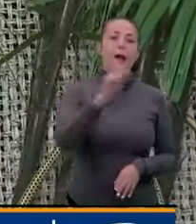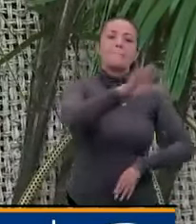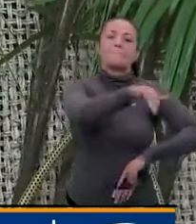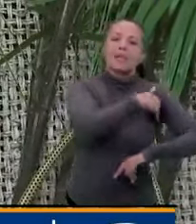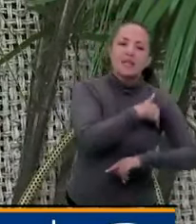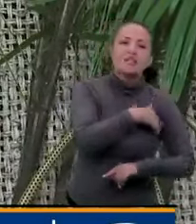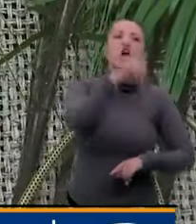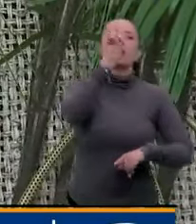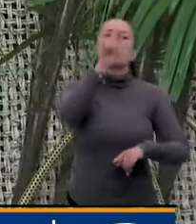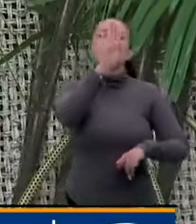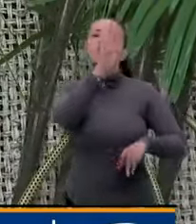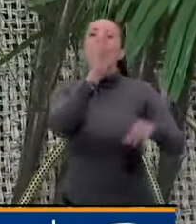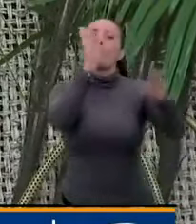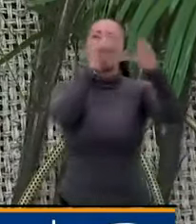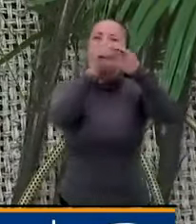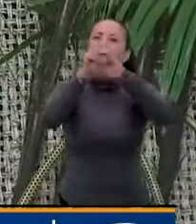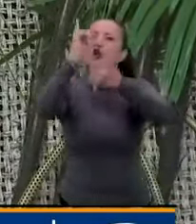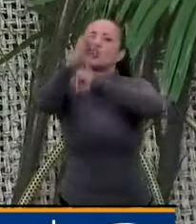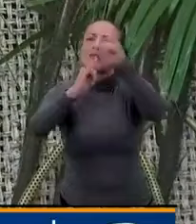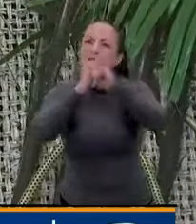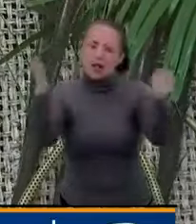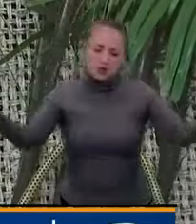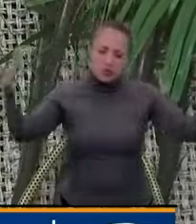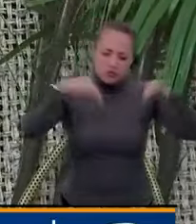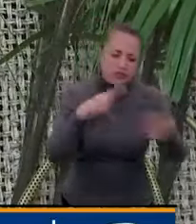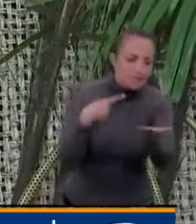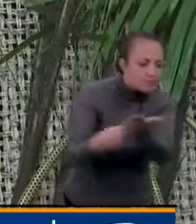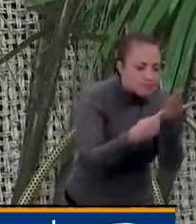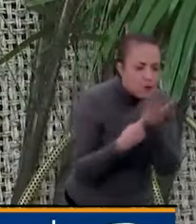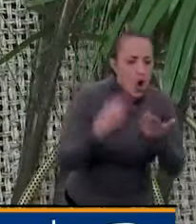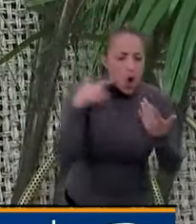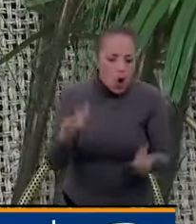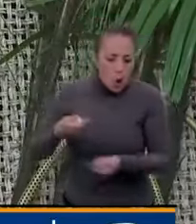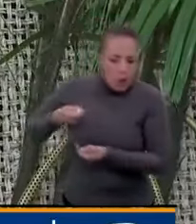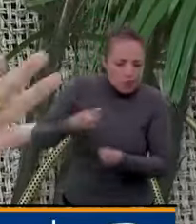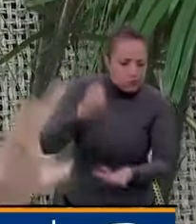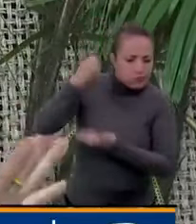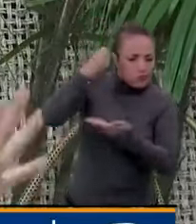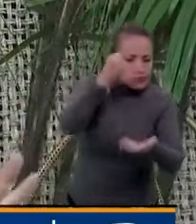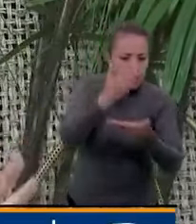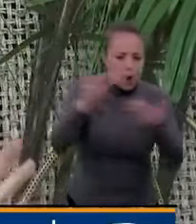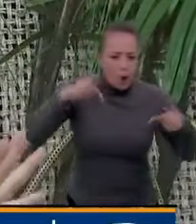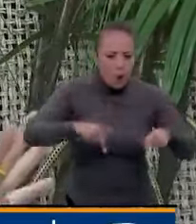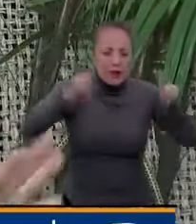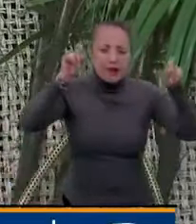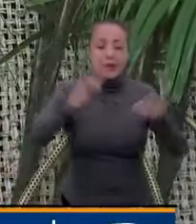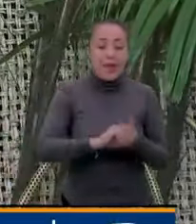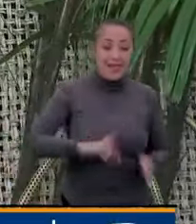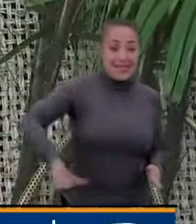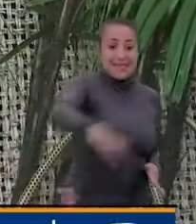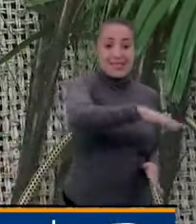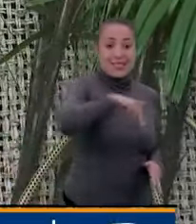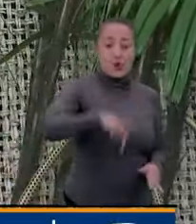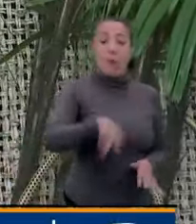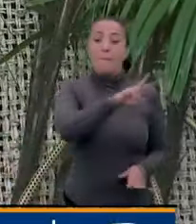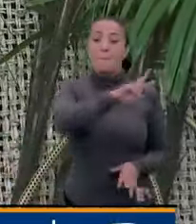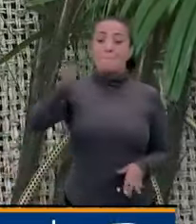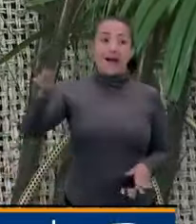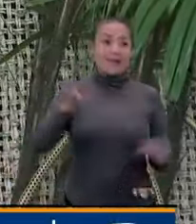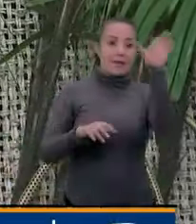banca internacional, para discutir puntualmente el tema de financiación. Este centro de eventos Valle del Pacífico se está